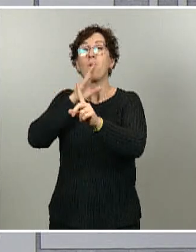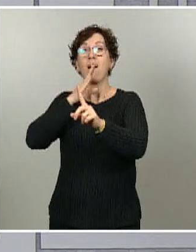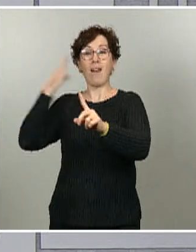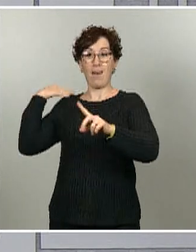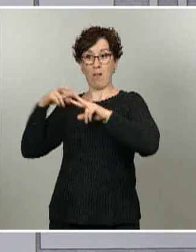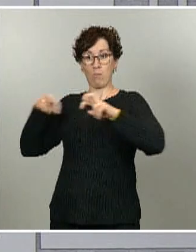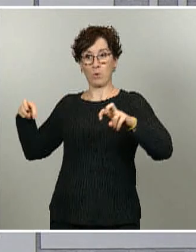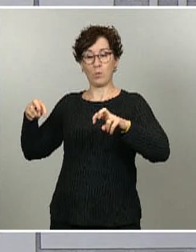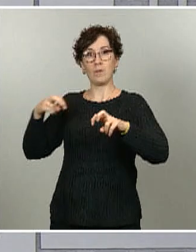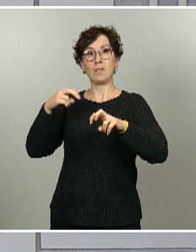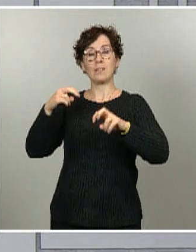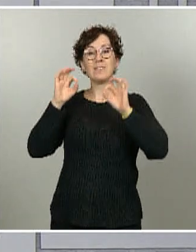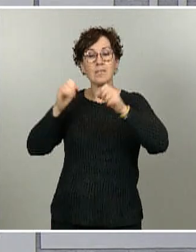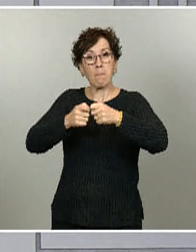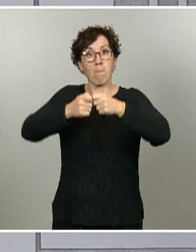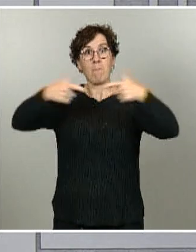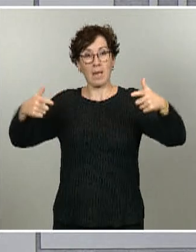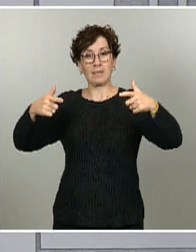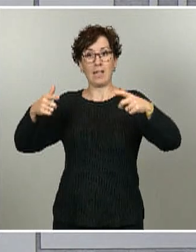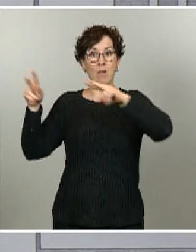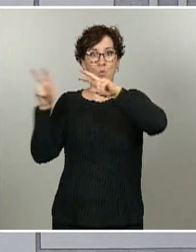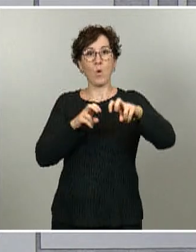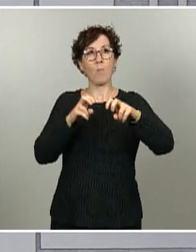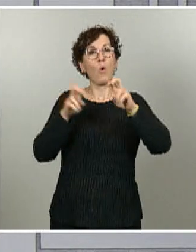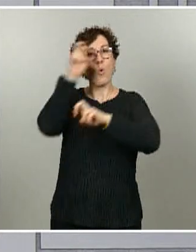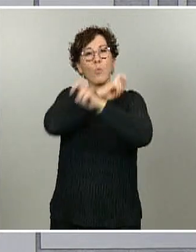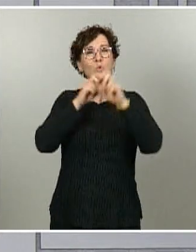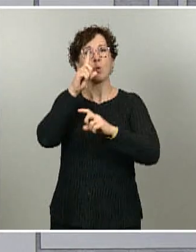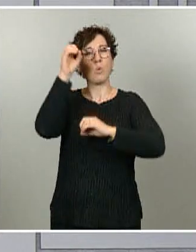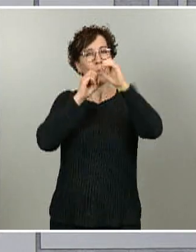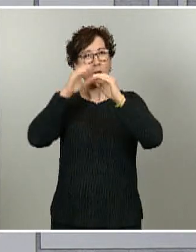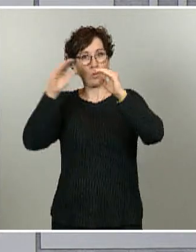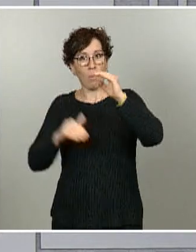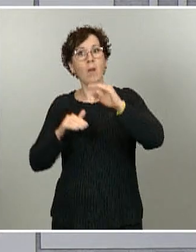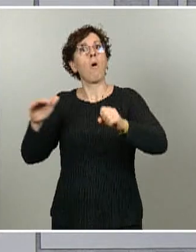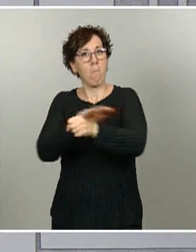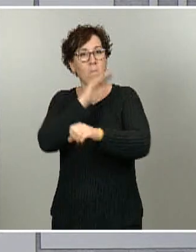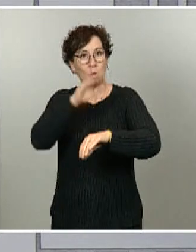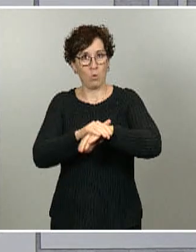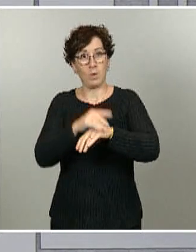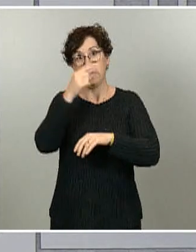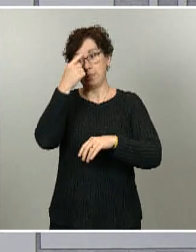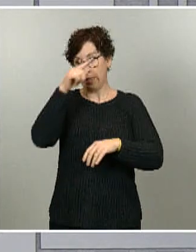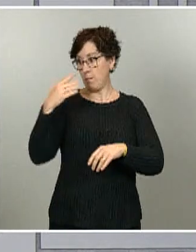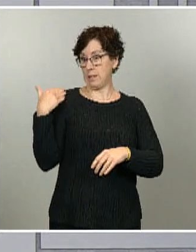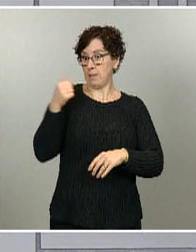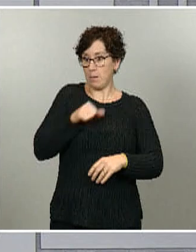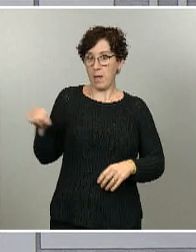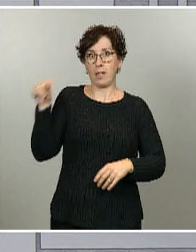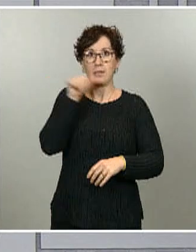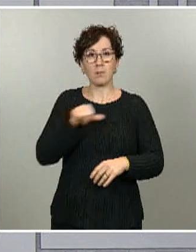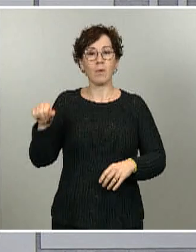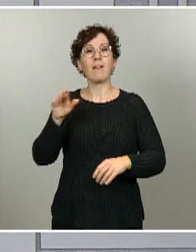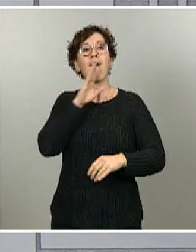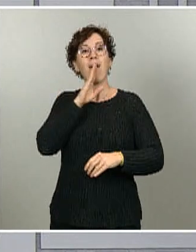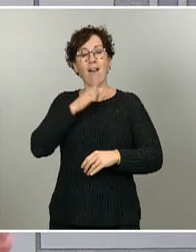de nuevos casos por debajo del 1%. Saben ustedes que durante estas semanas hemos siempre ido cumpliendo los objetivos que nos hemos ido